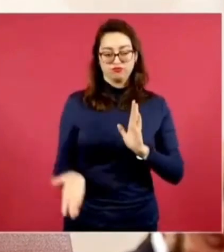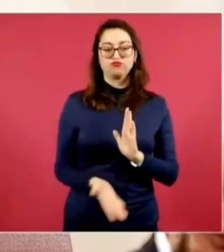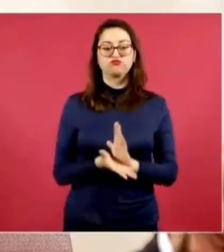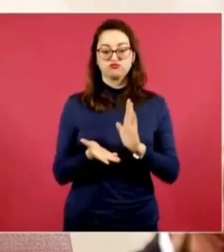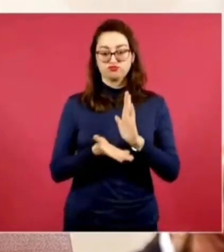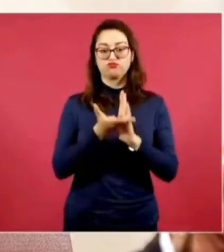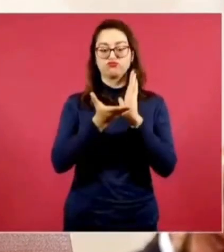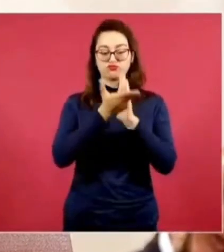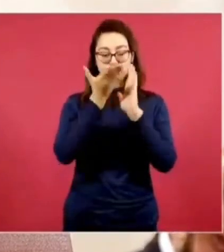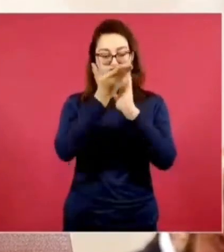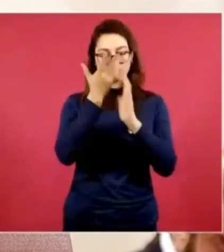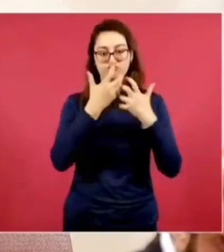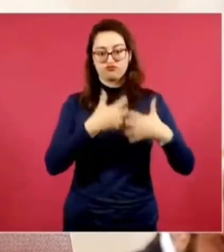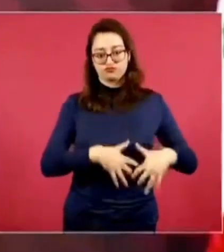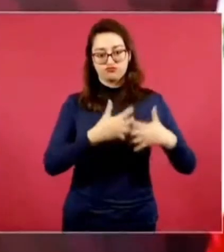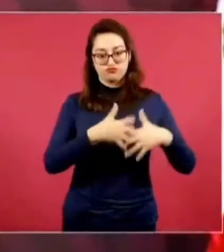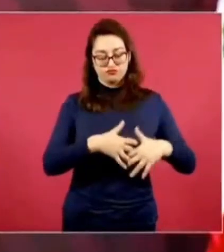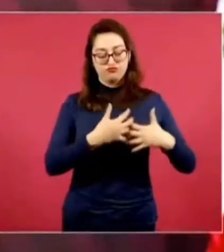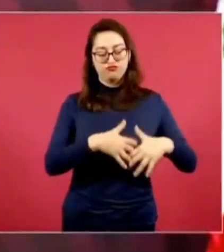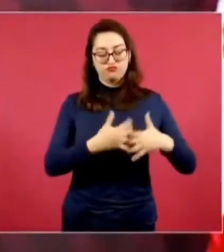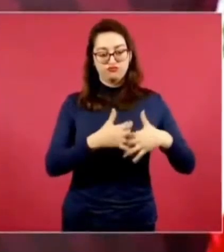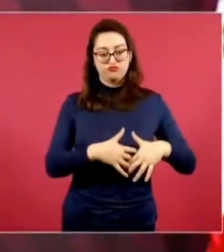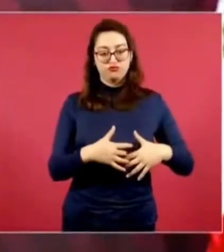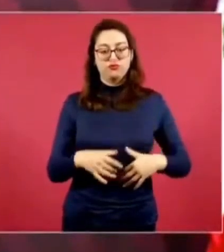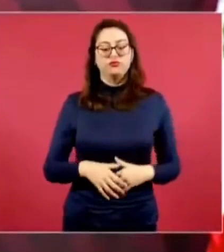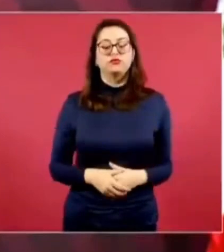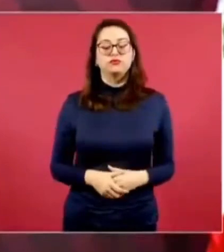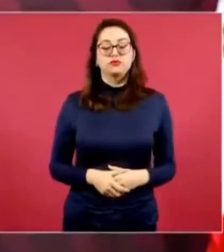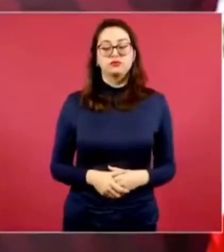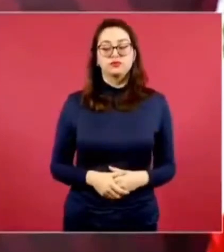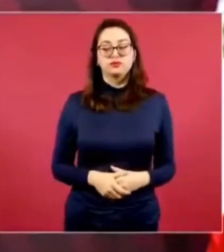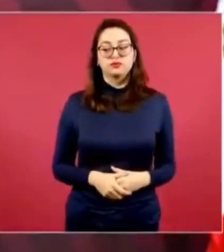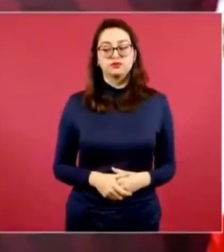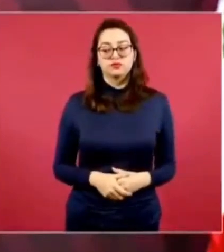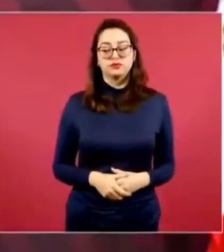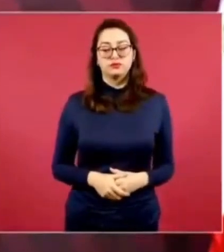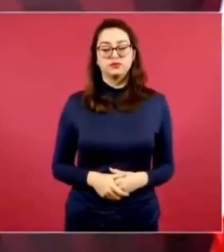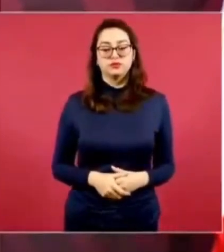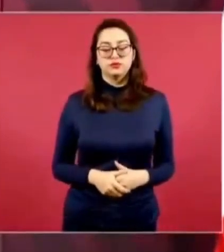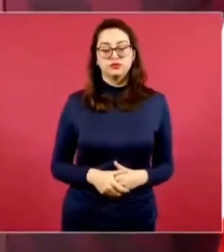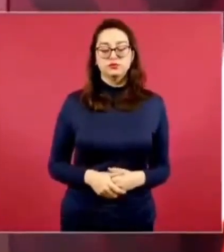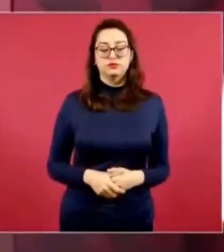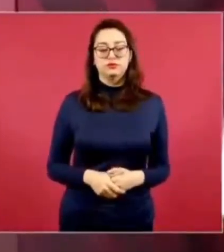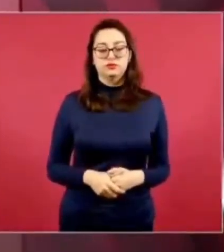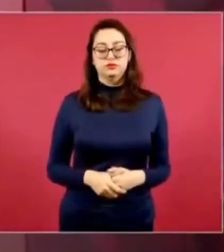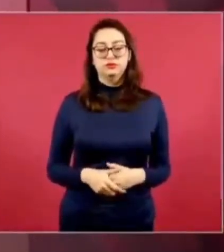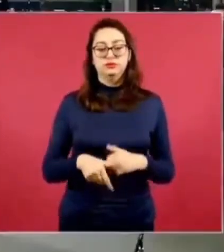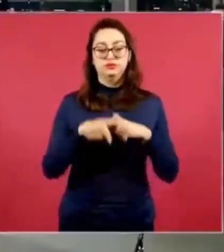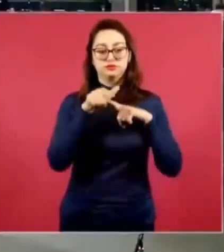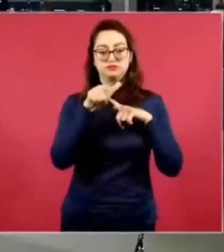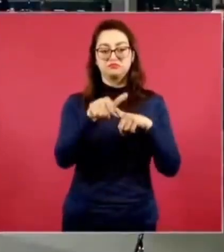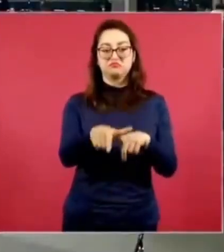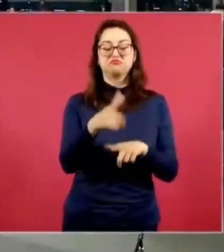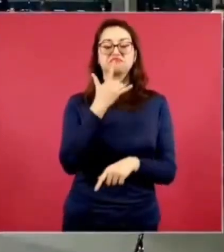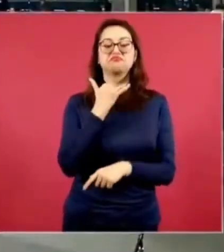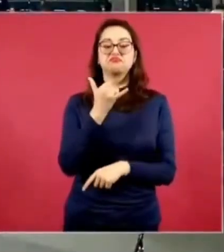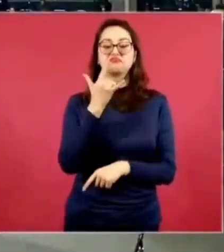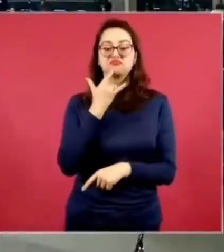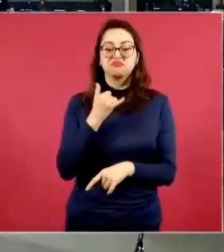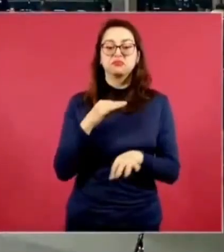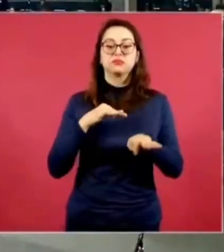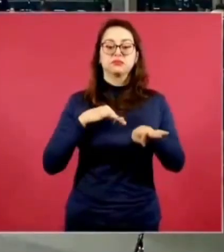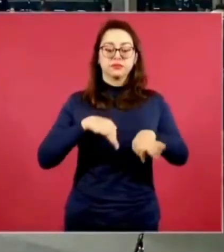de tratamiento y seguimos trabajando con las obras